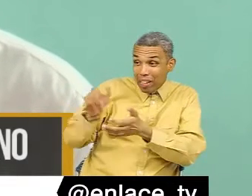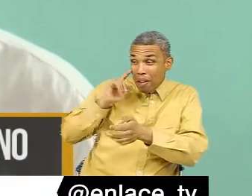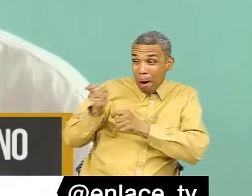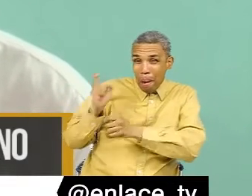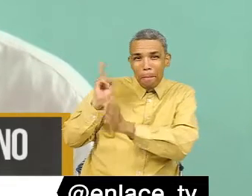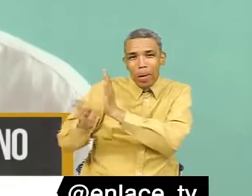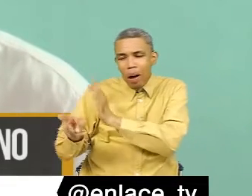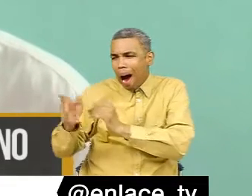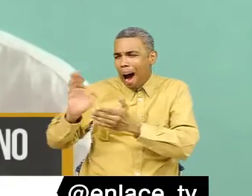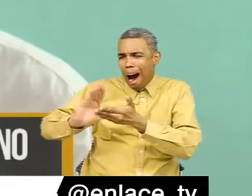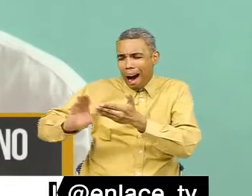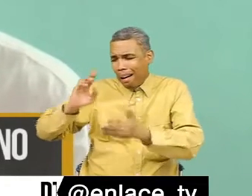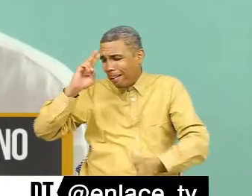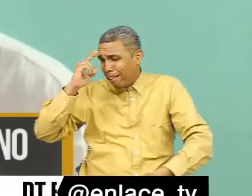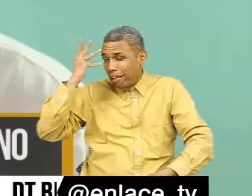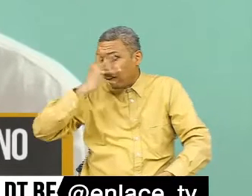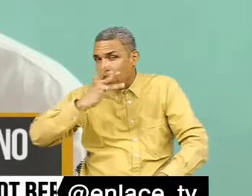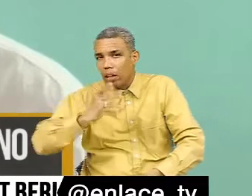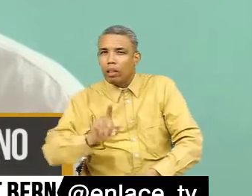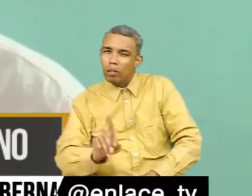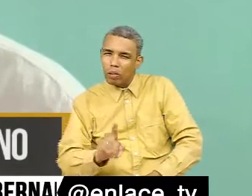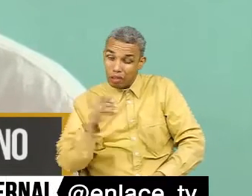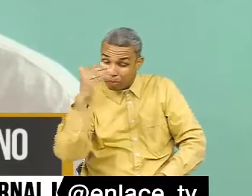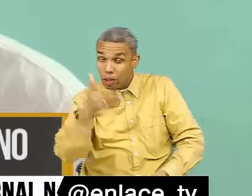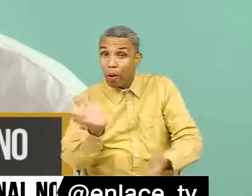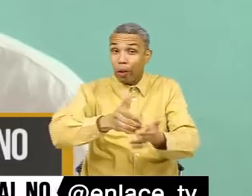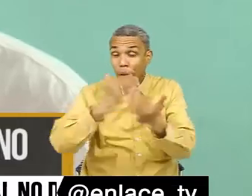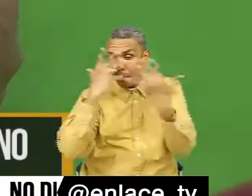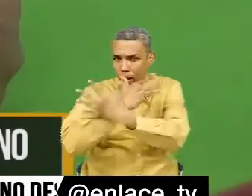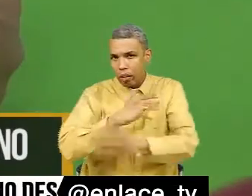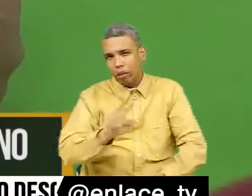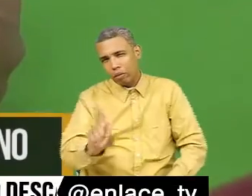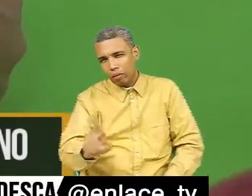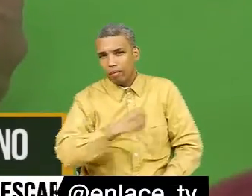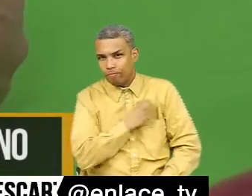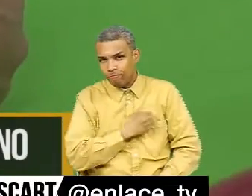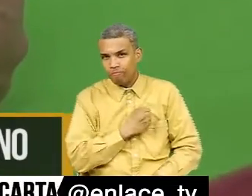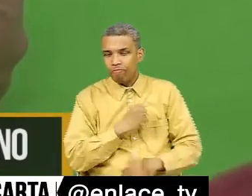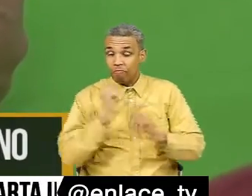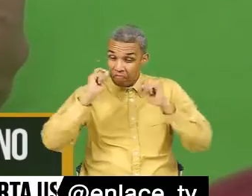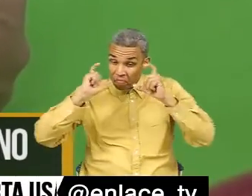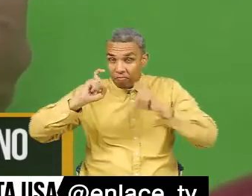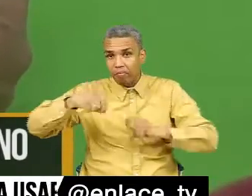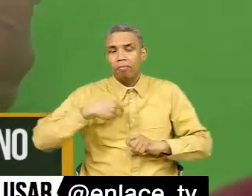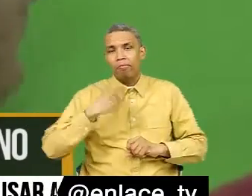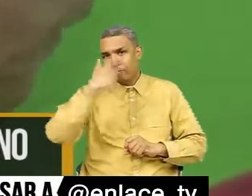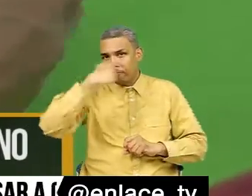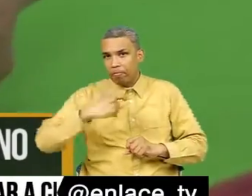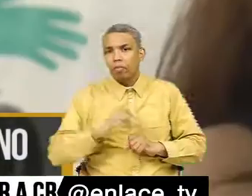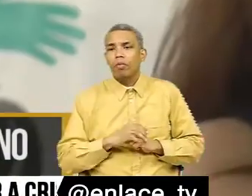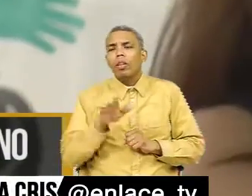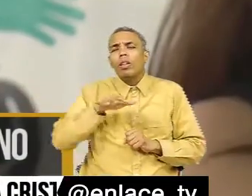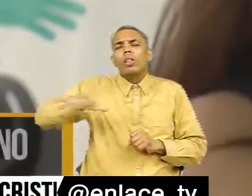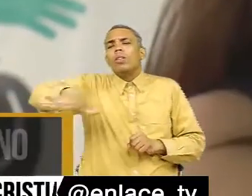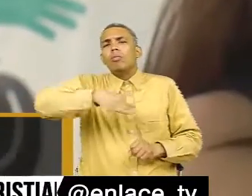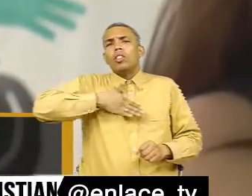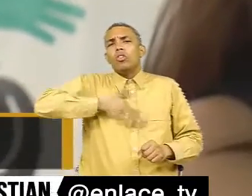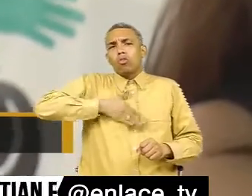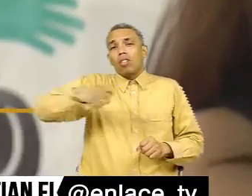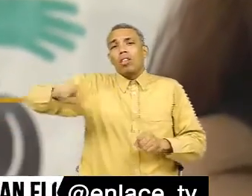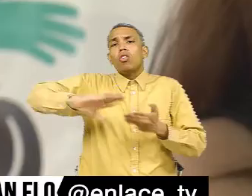guerra que se está desarrollando en el sur de Bolívar, aquí en la región del Magdalena Medio. Credos destaca que en esta zona del país hay otras personas que se